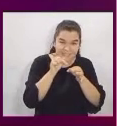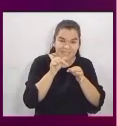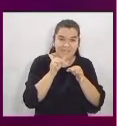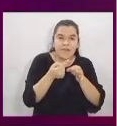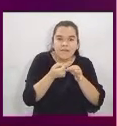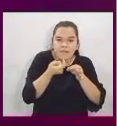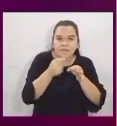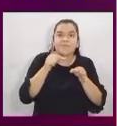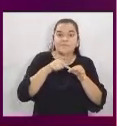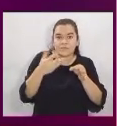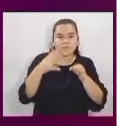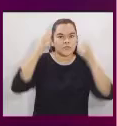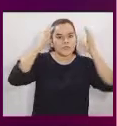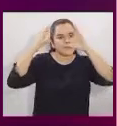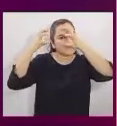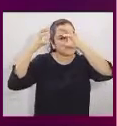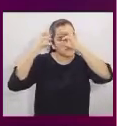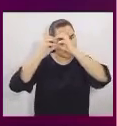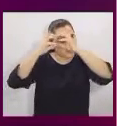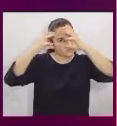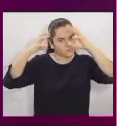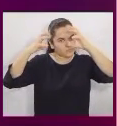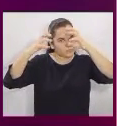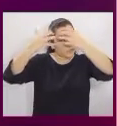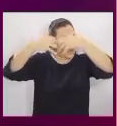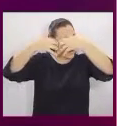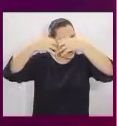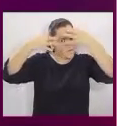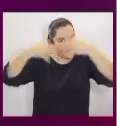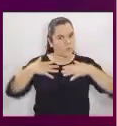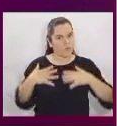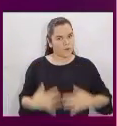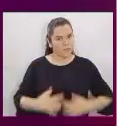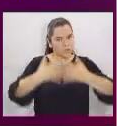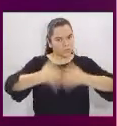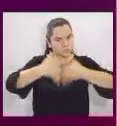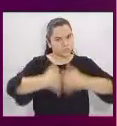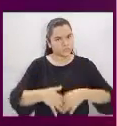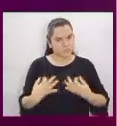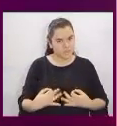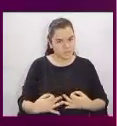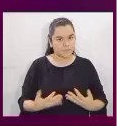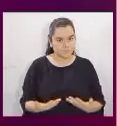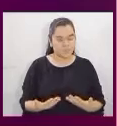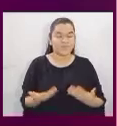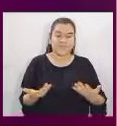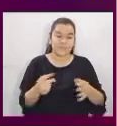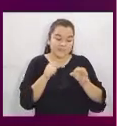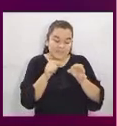el cerebelo o lo que sea, en cualquiera de los órganos que tienen que funcionar como